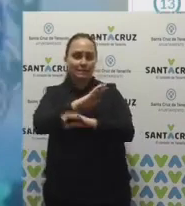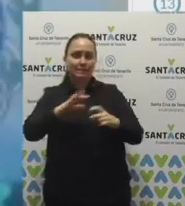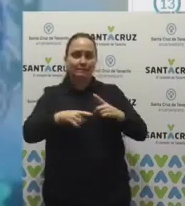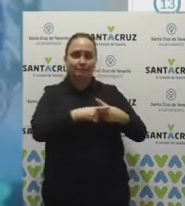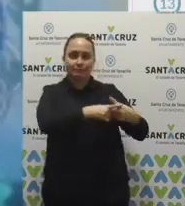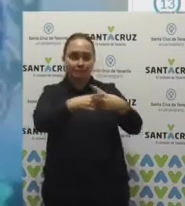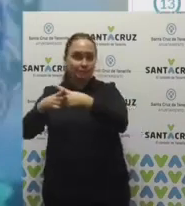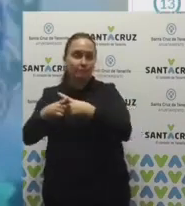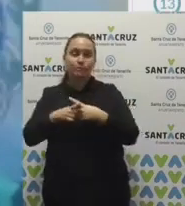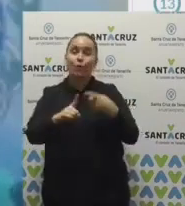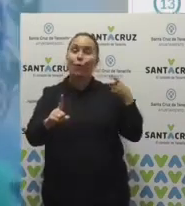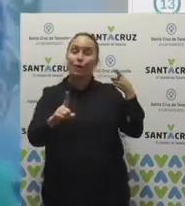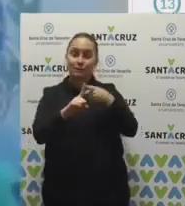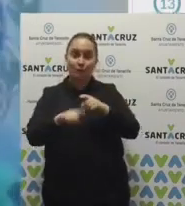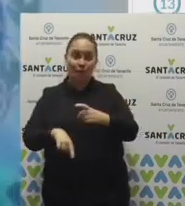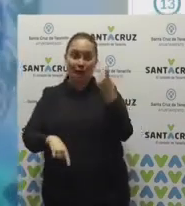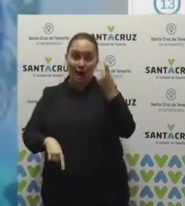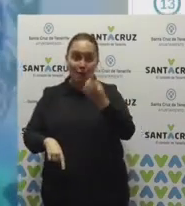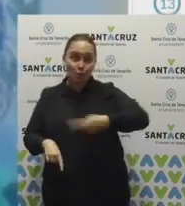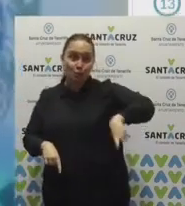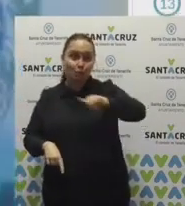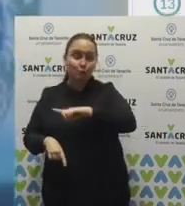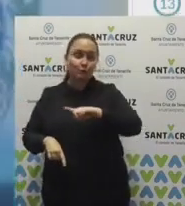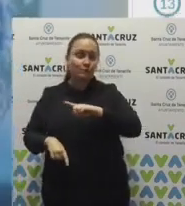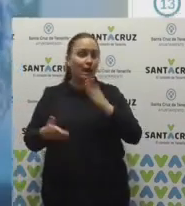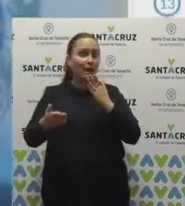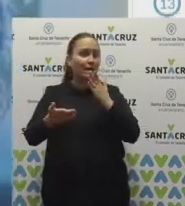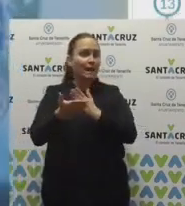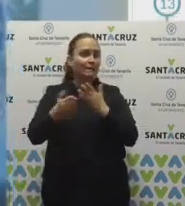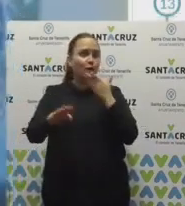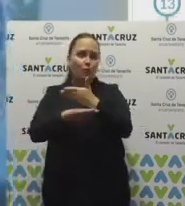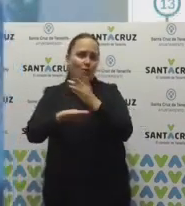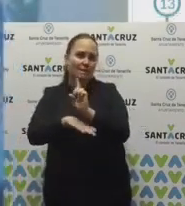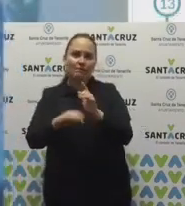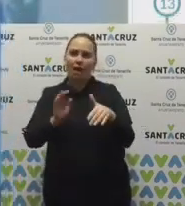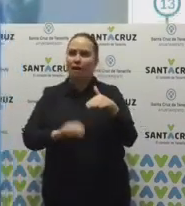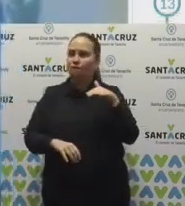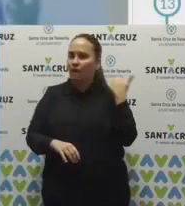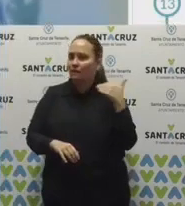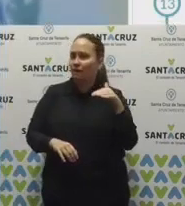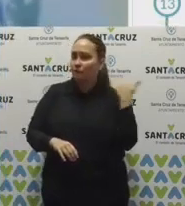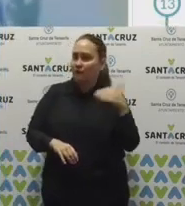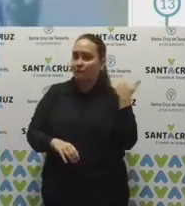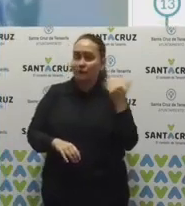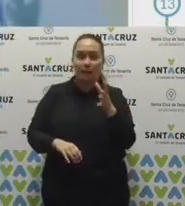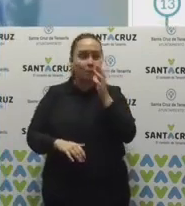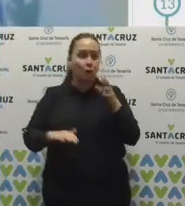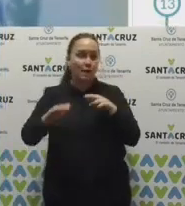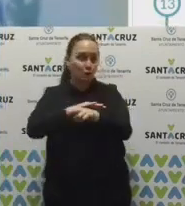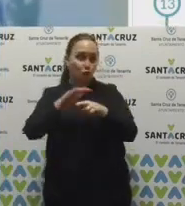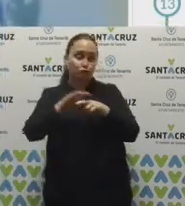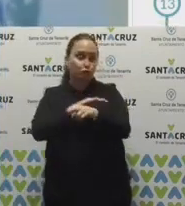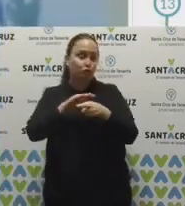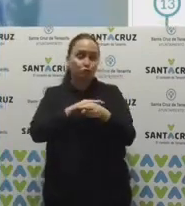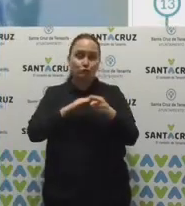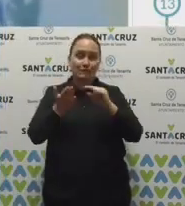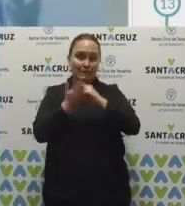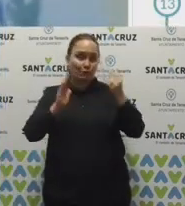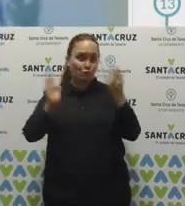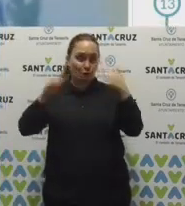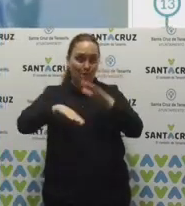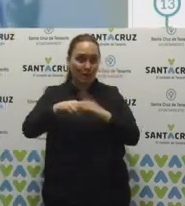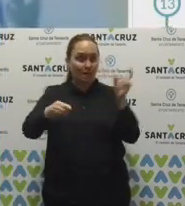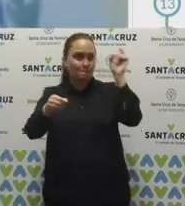esos alumnos hacendista por no disponer de los recursos electrónicos suficientes para seguir las clases sus tareas y